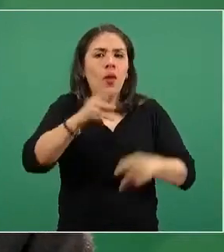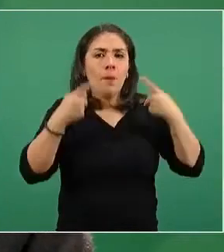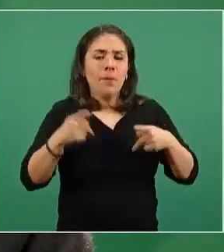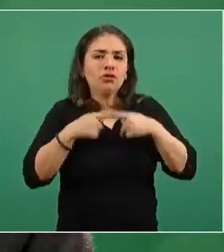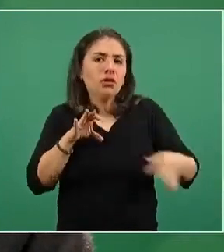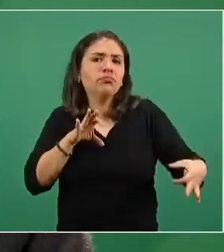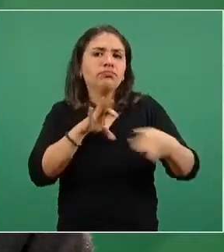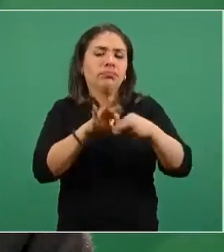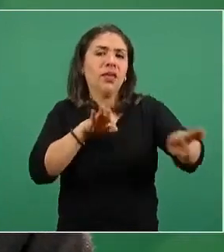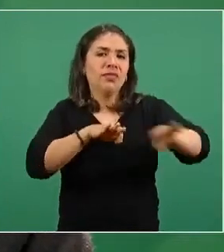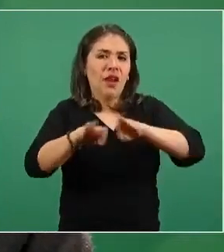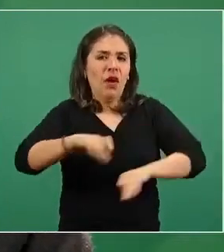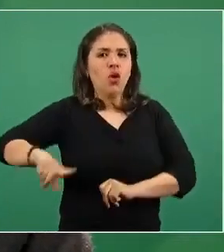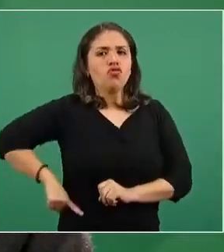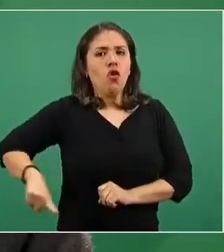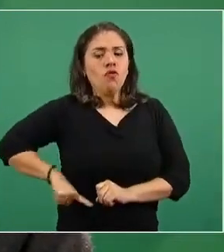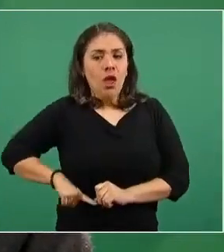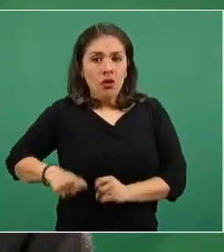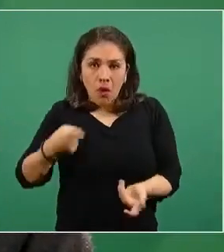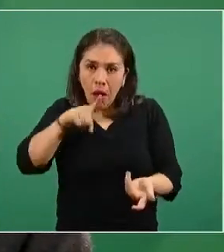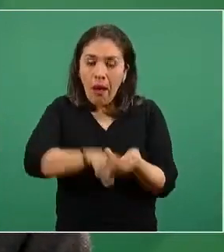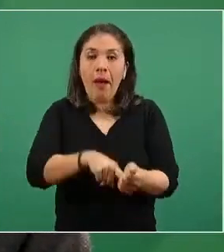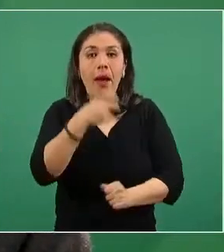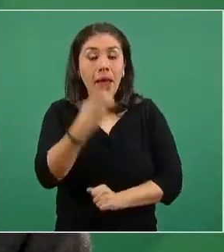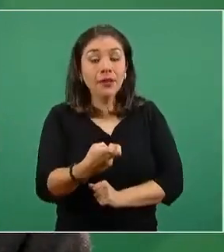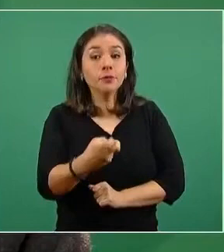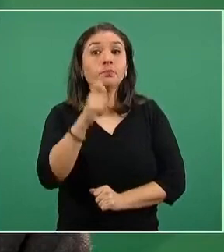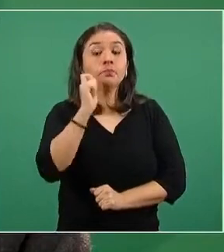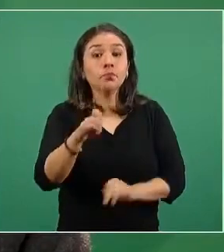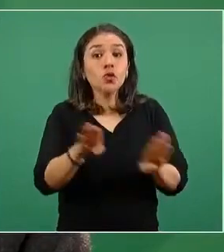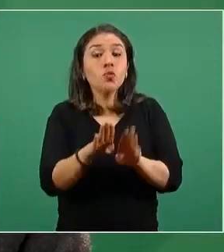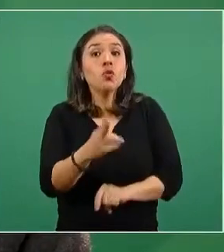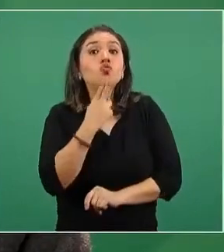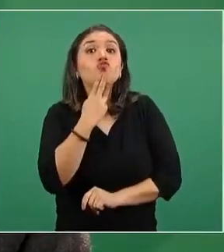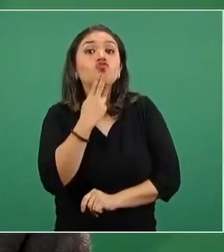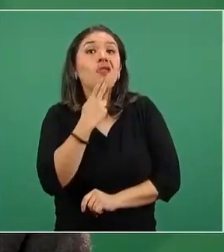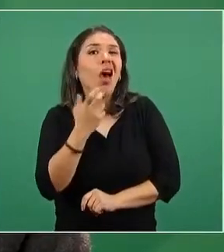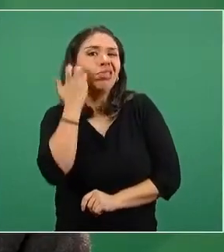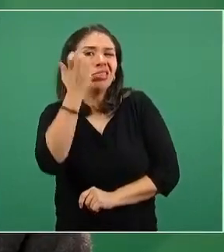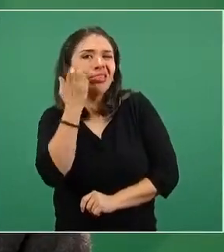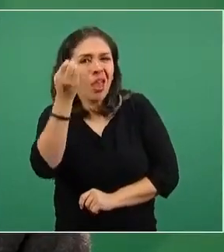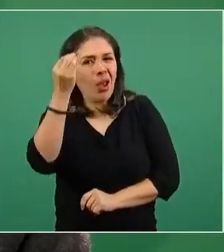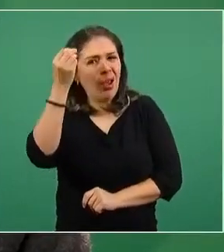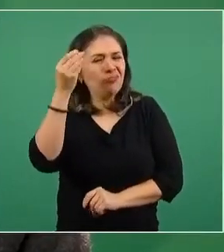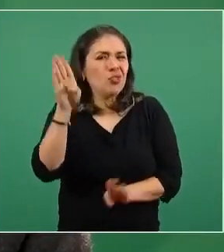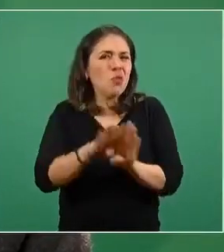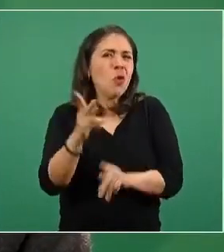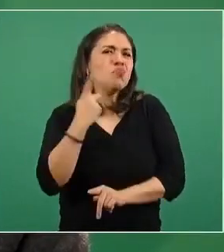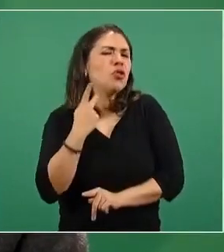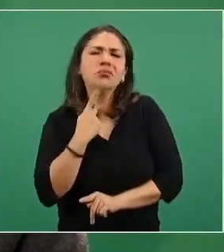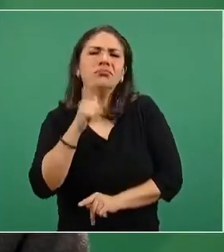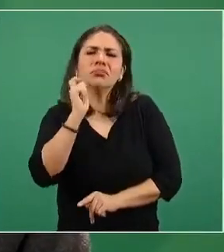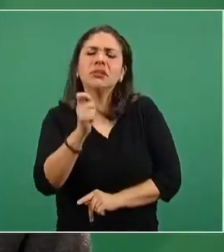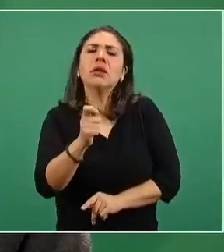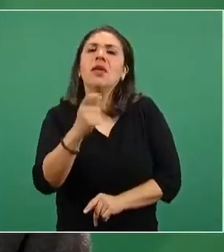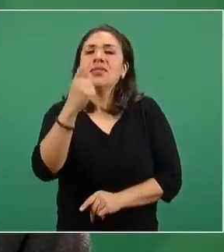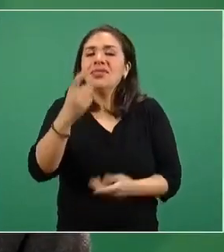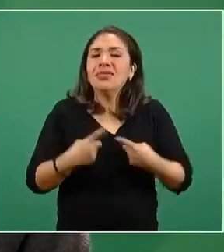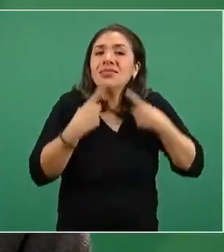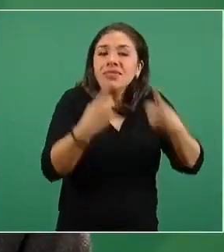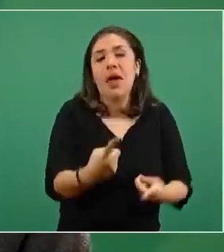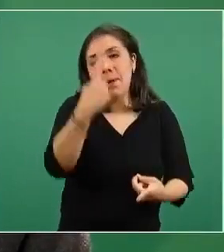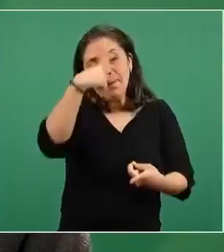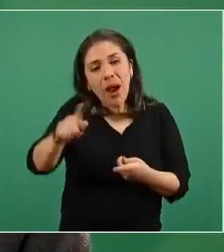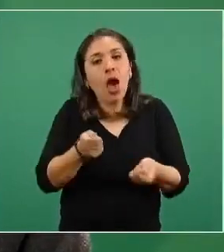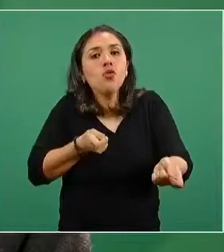funcionarias y funcionarios que estamos involucrados en eso. No es para uso político, es para un fin noble que es la prevención y